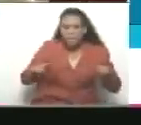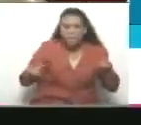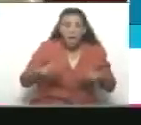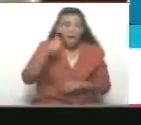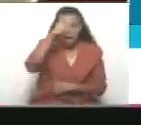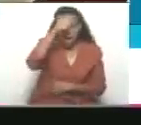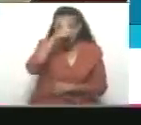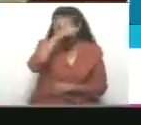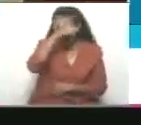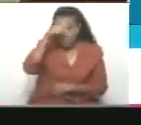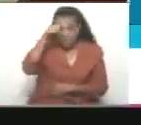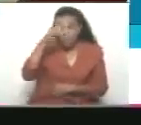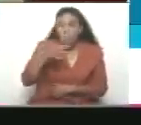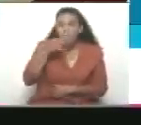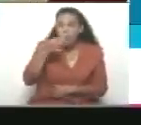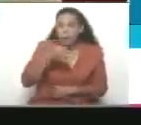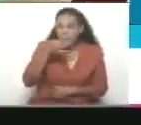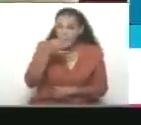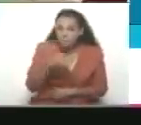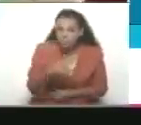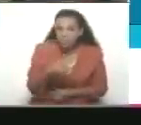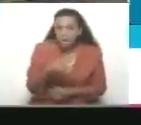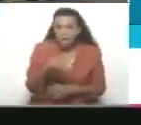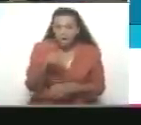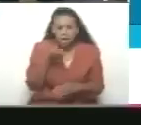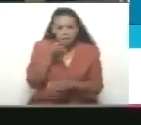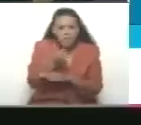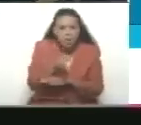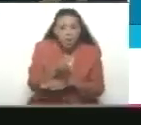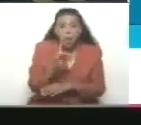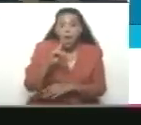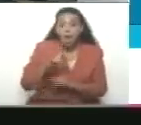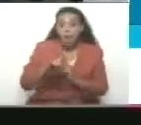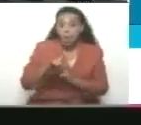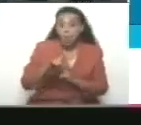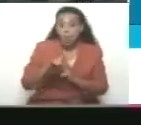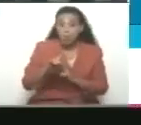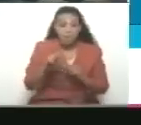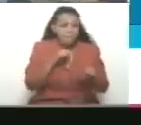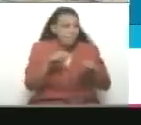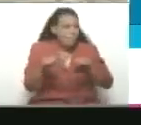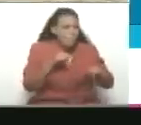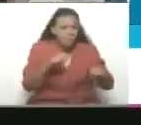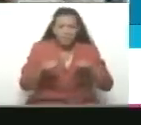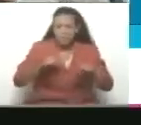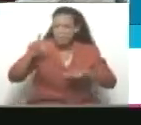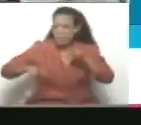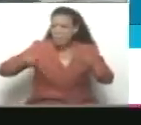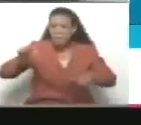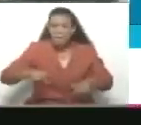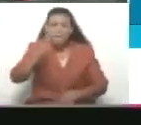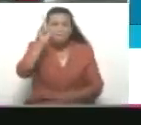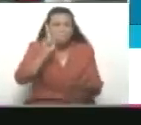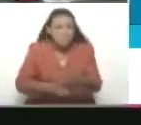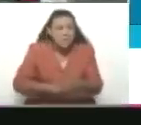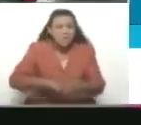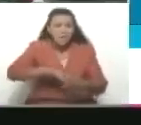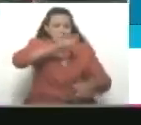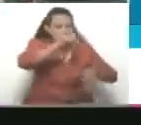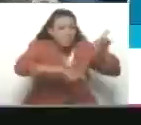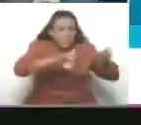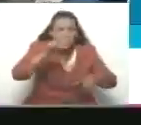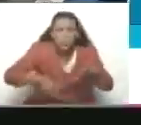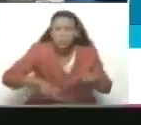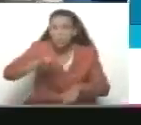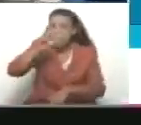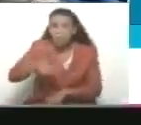domingo en la tarde el lunes movilizamos miles